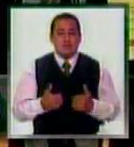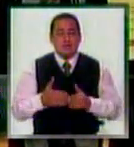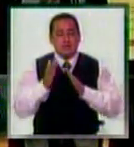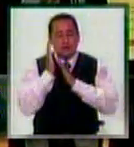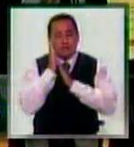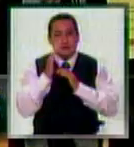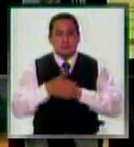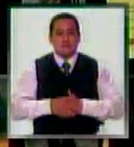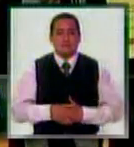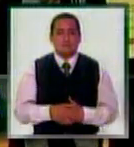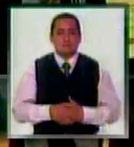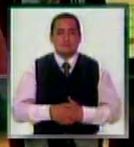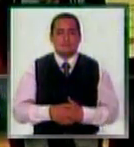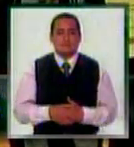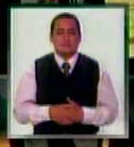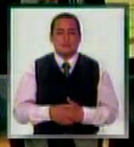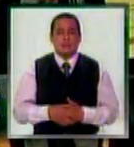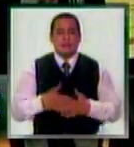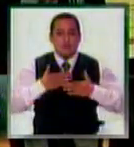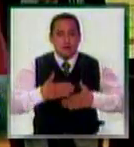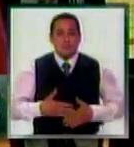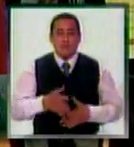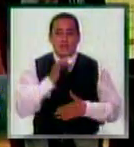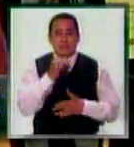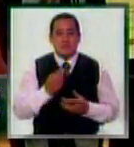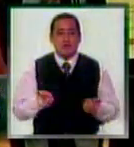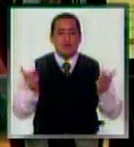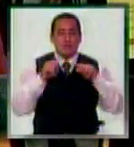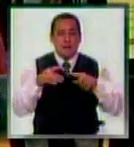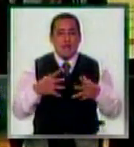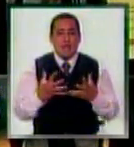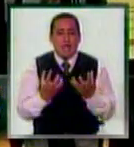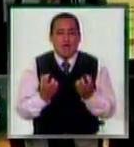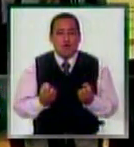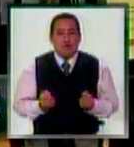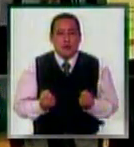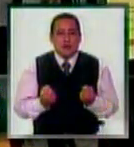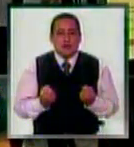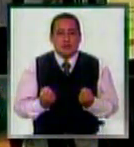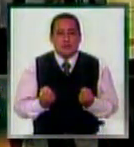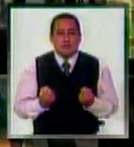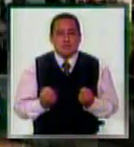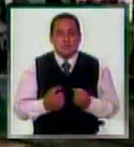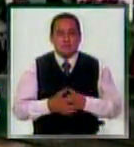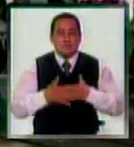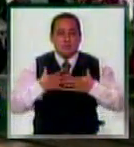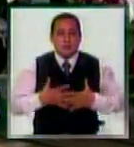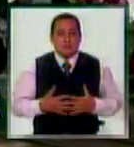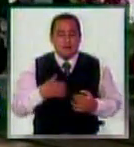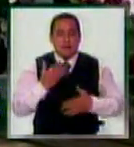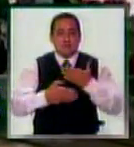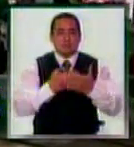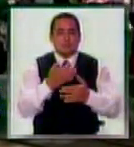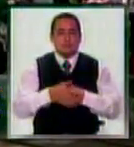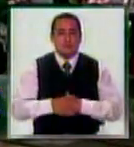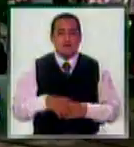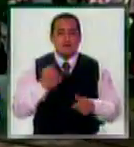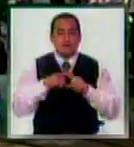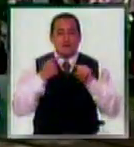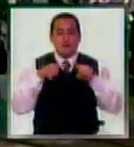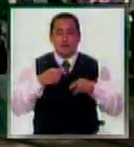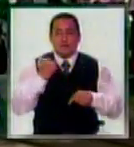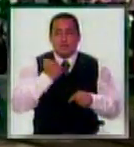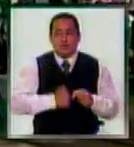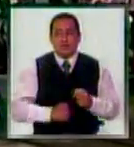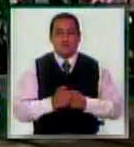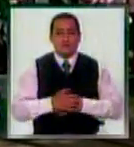dormirse. El cuerpo tiende a dormirse para ahorrar energías. Y es por eso que nuestros